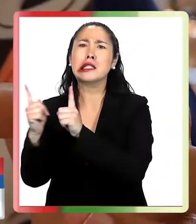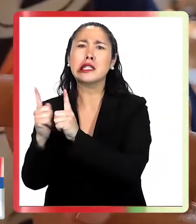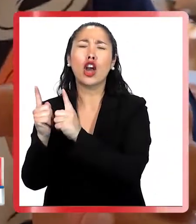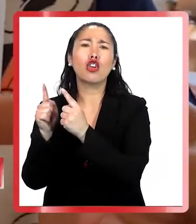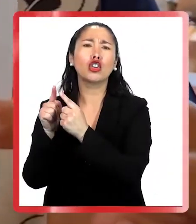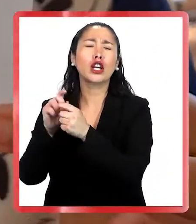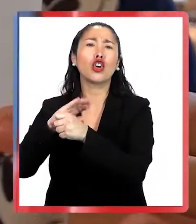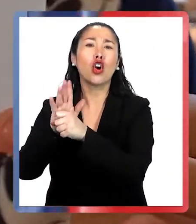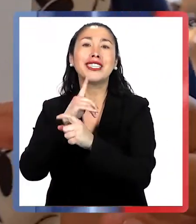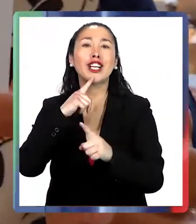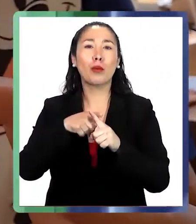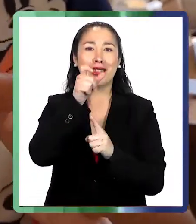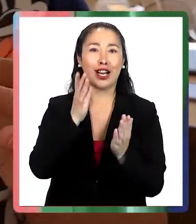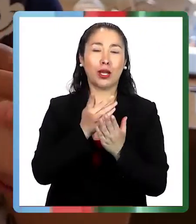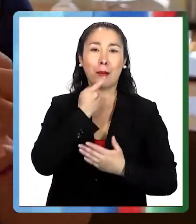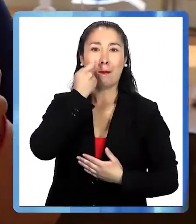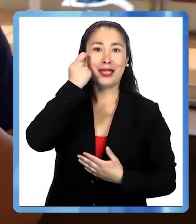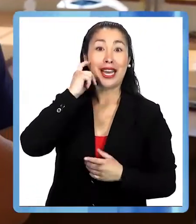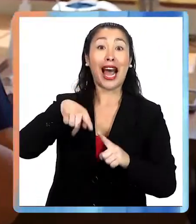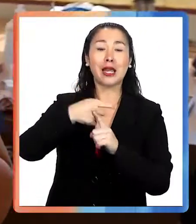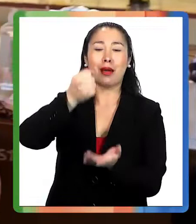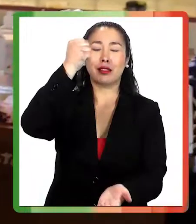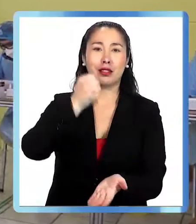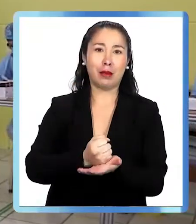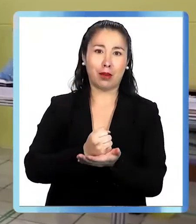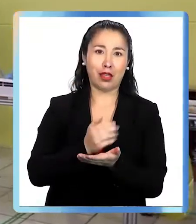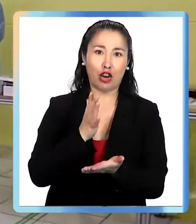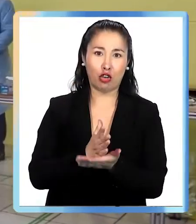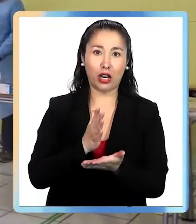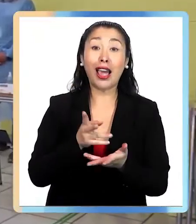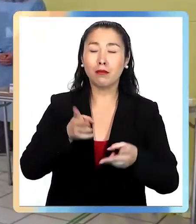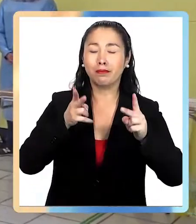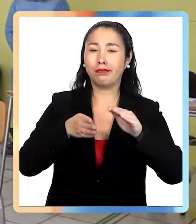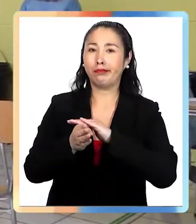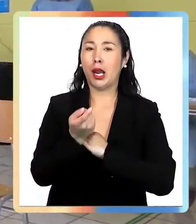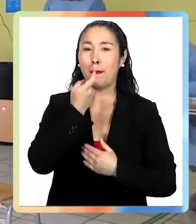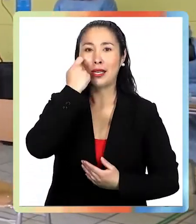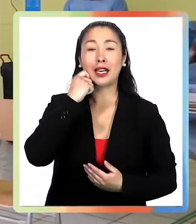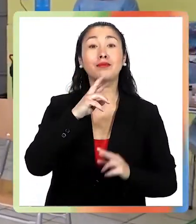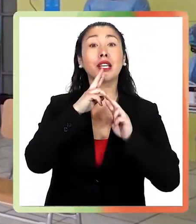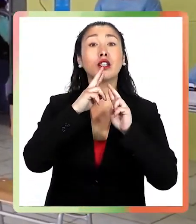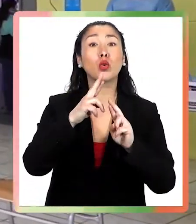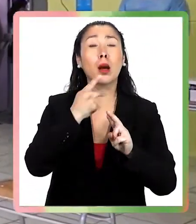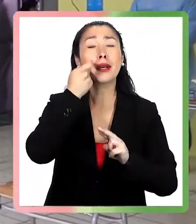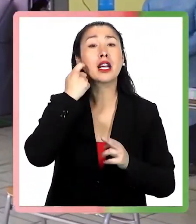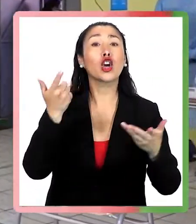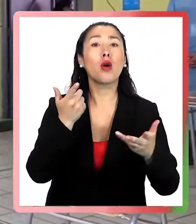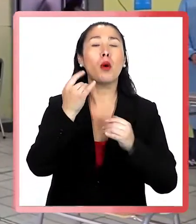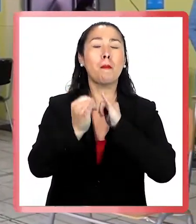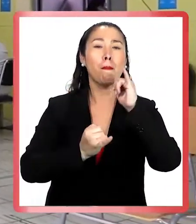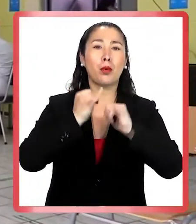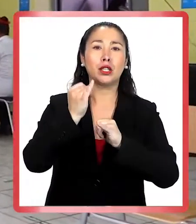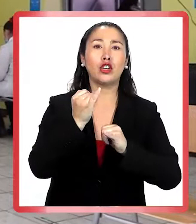del alumno que se va a tomar el PCR, más el timbre del colegio. Los resultados de estos exámenes se entregarán a través del sitio